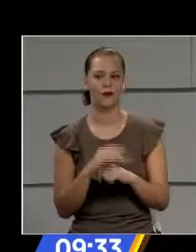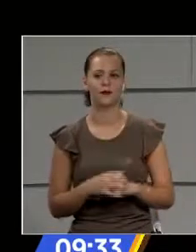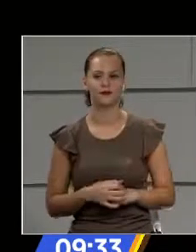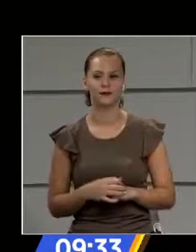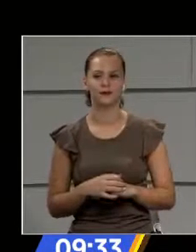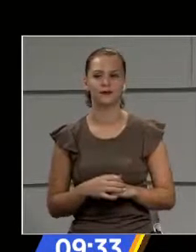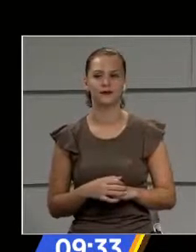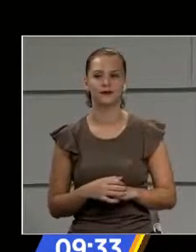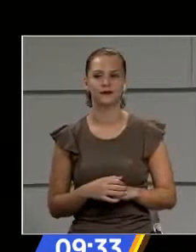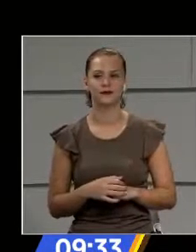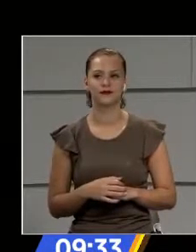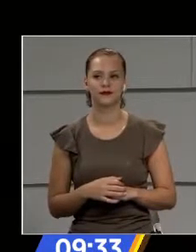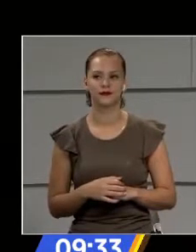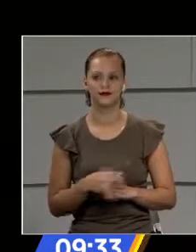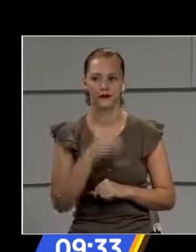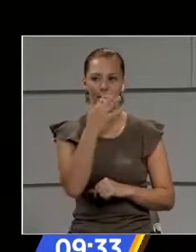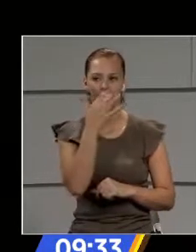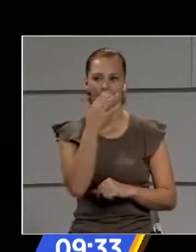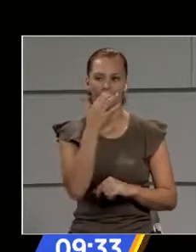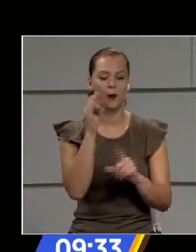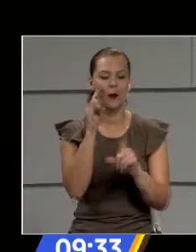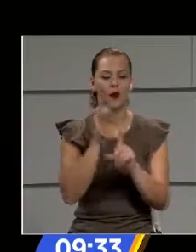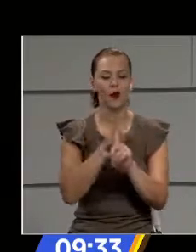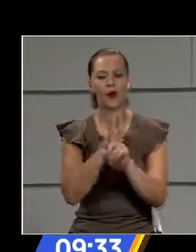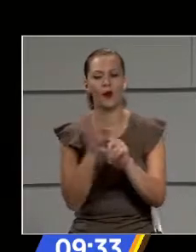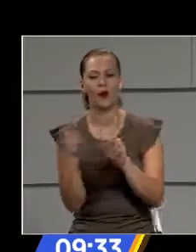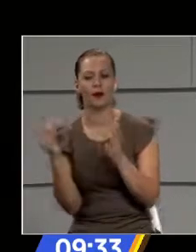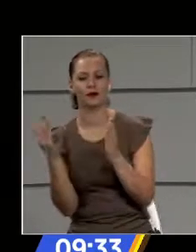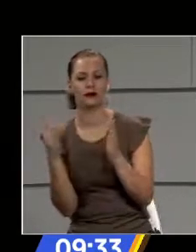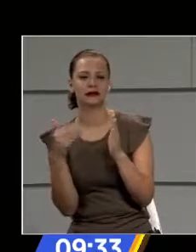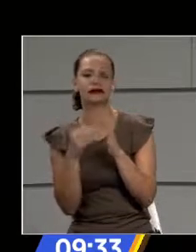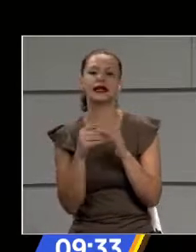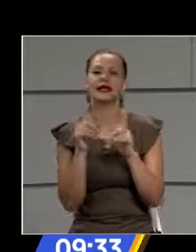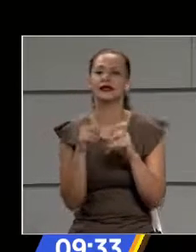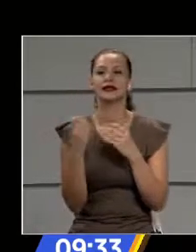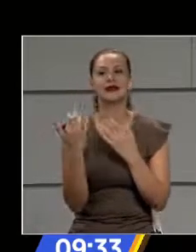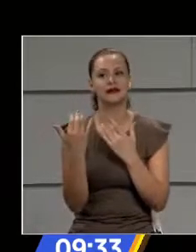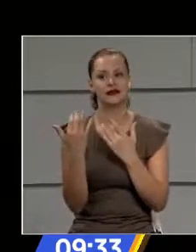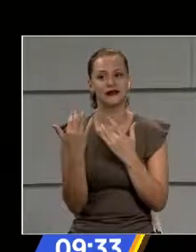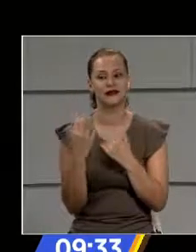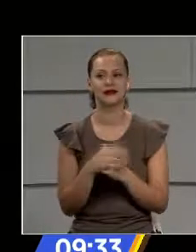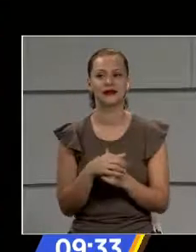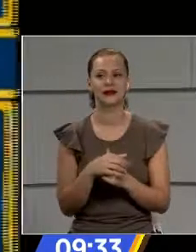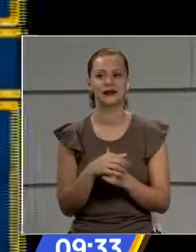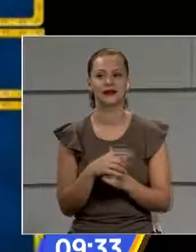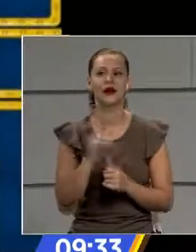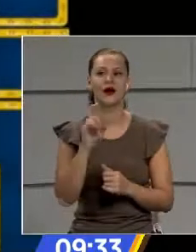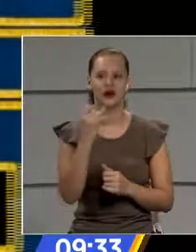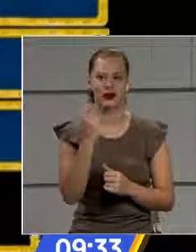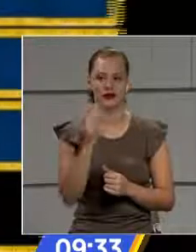Eso, ahí va, muy bien. No. Uy, es que se va a topar con los... Sí, es que hay que esperar que pasen. Hacia el centro. Ahora